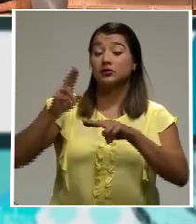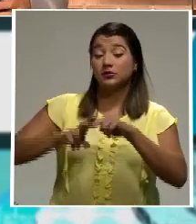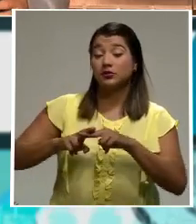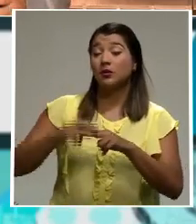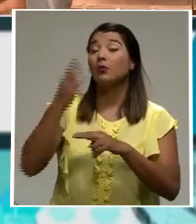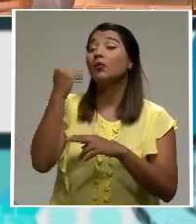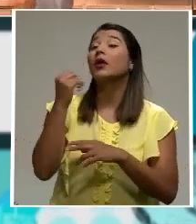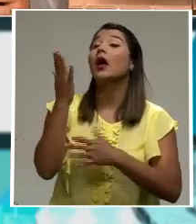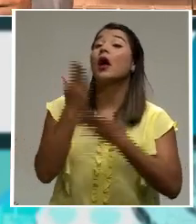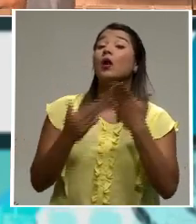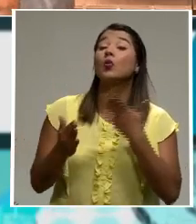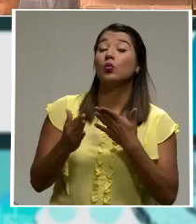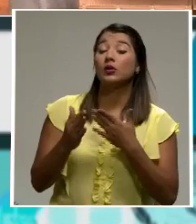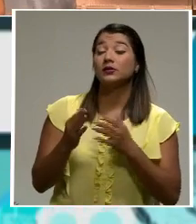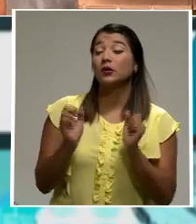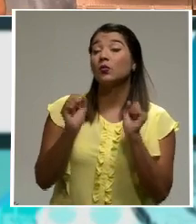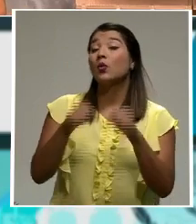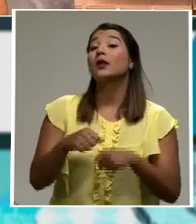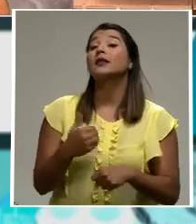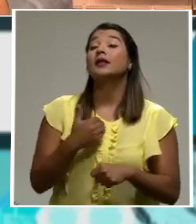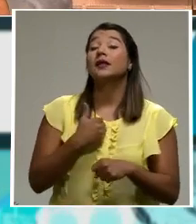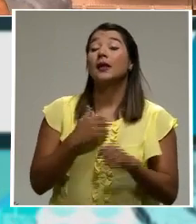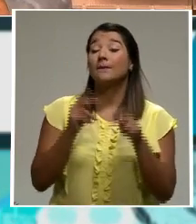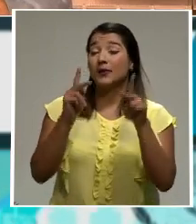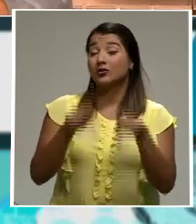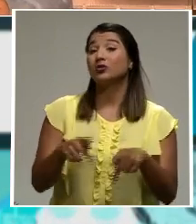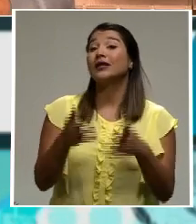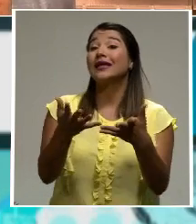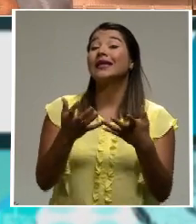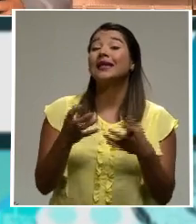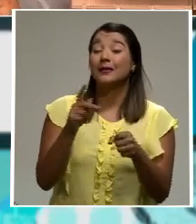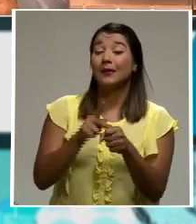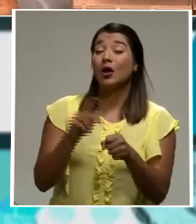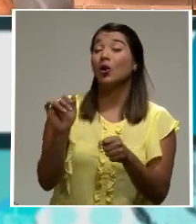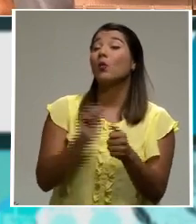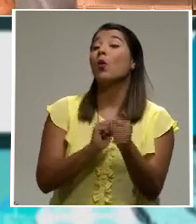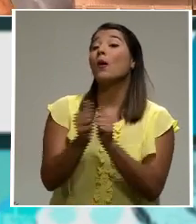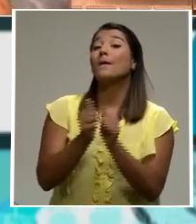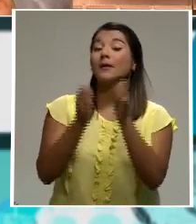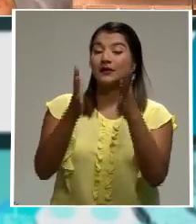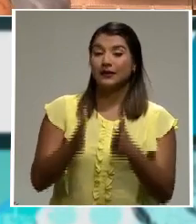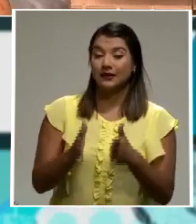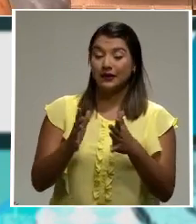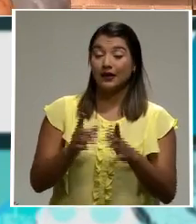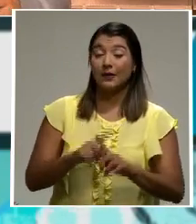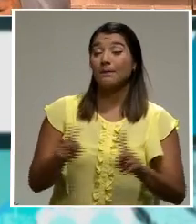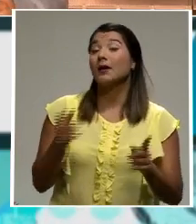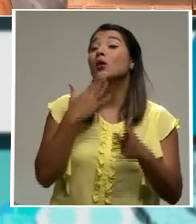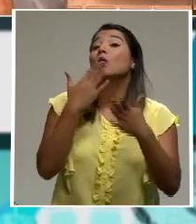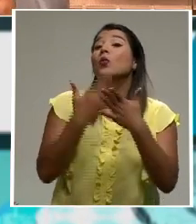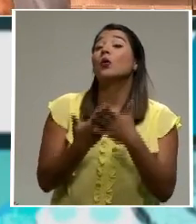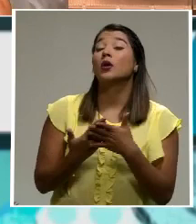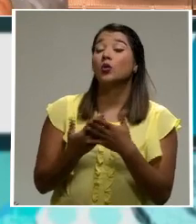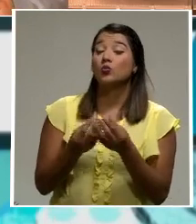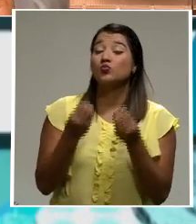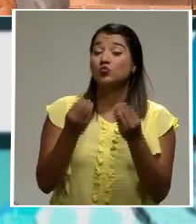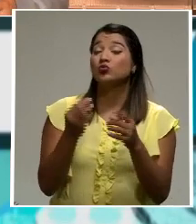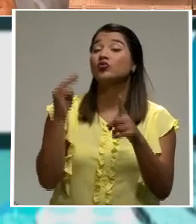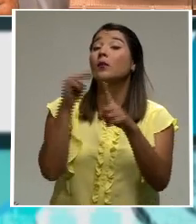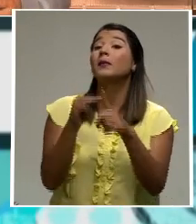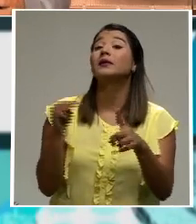algunas tendrán personas que quieren ser candidatos a la presidencia, así que bueno, hay mucho dime y direte,